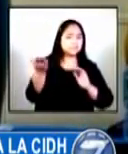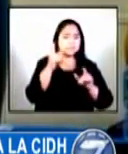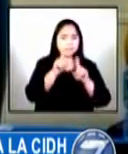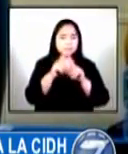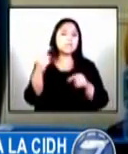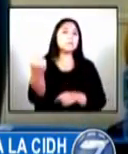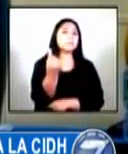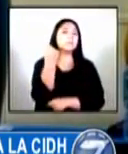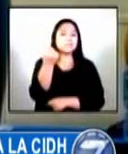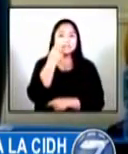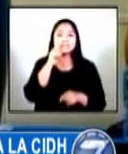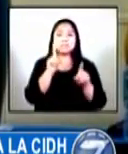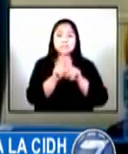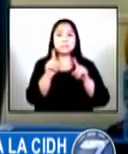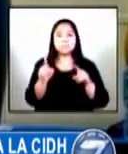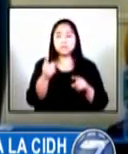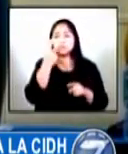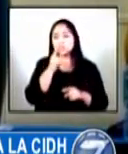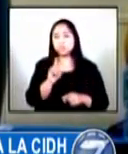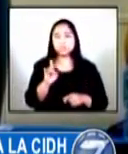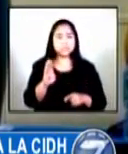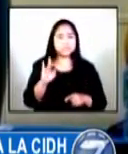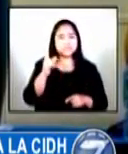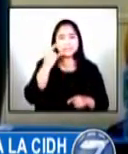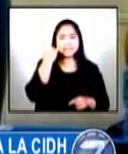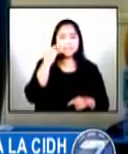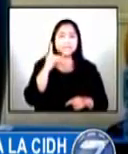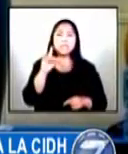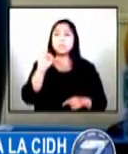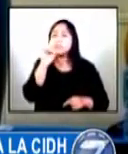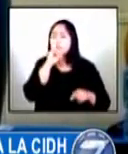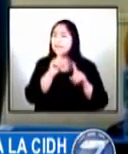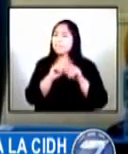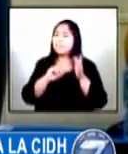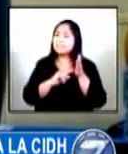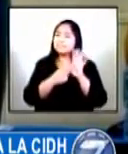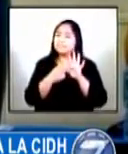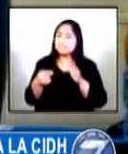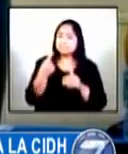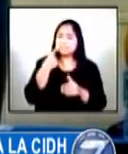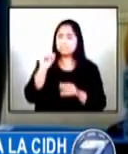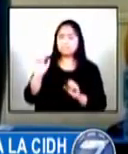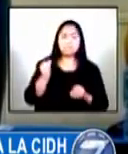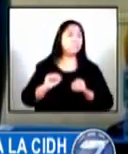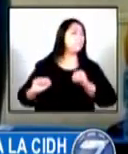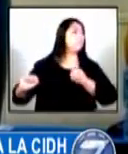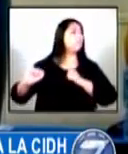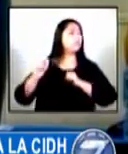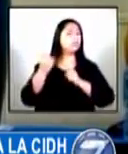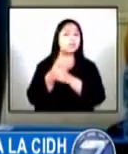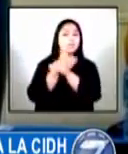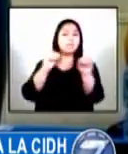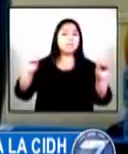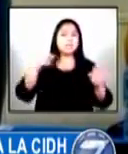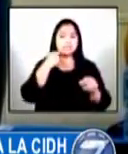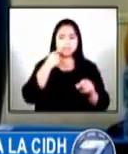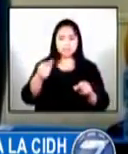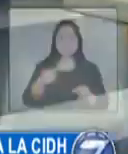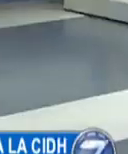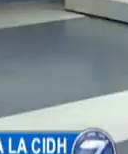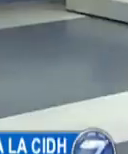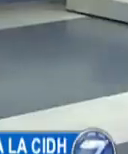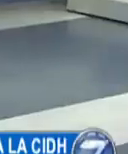de subsidiariedad implica el desdén de la CIDH a la democracia constitucional que existe en